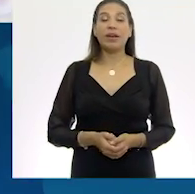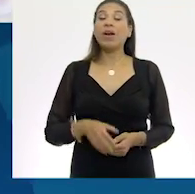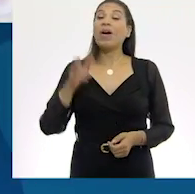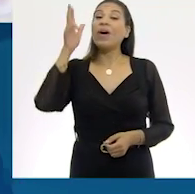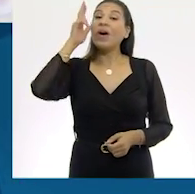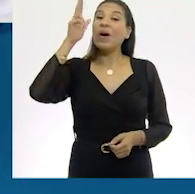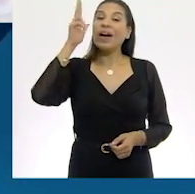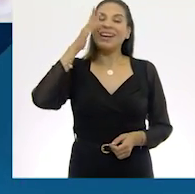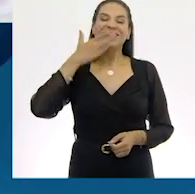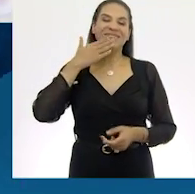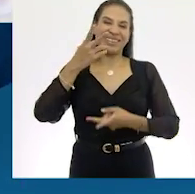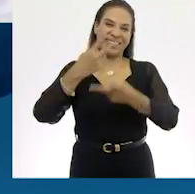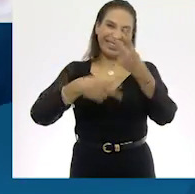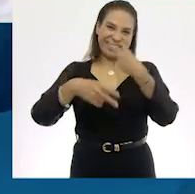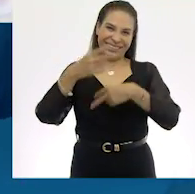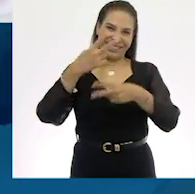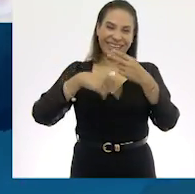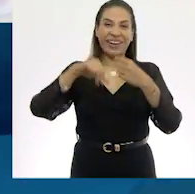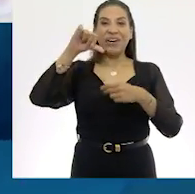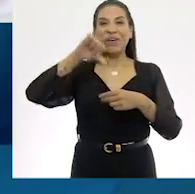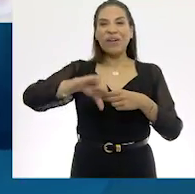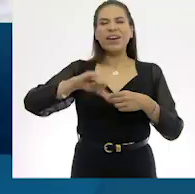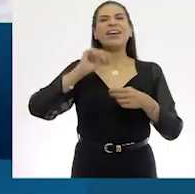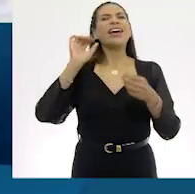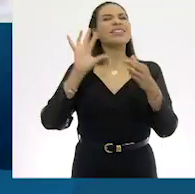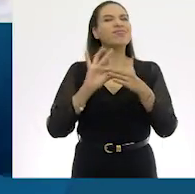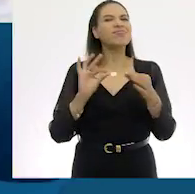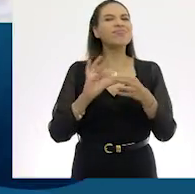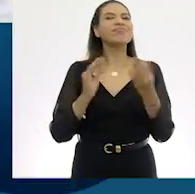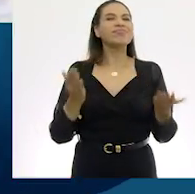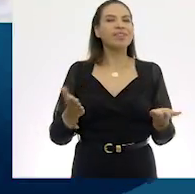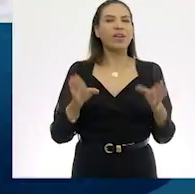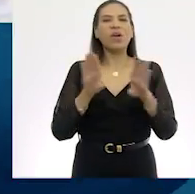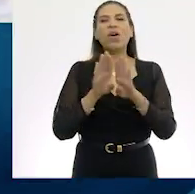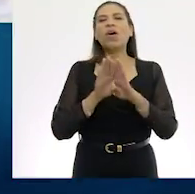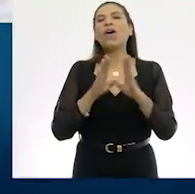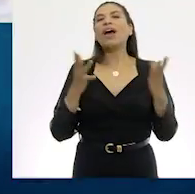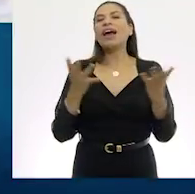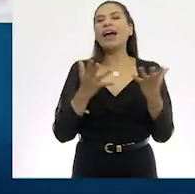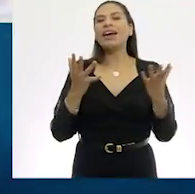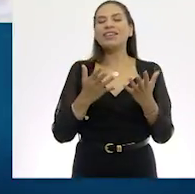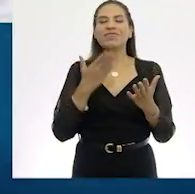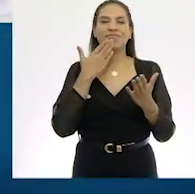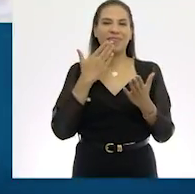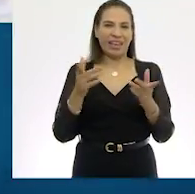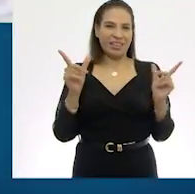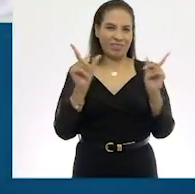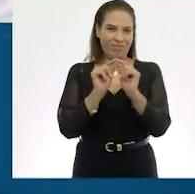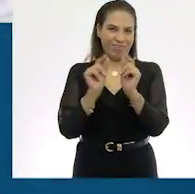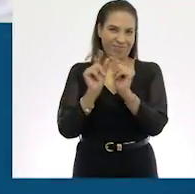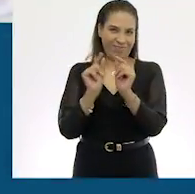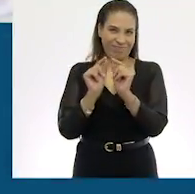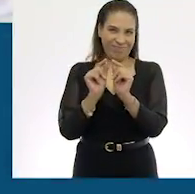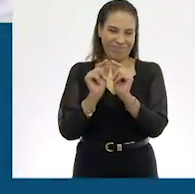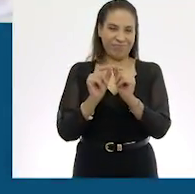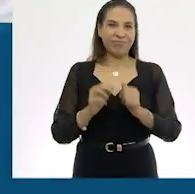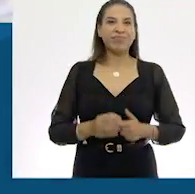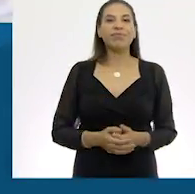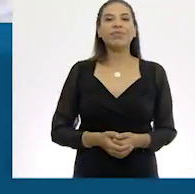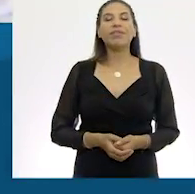Hola, bienvenidos. Hoy día vamos a hablar sobre cómo hacer un buen resumen.